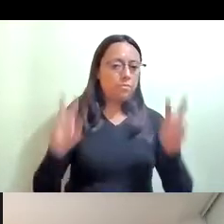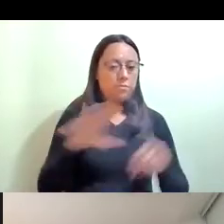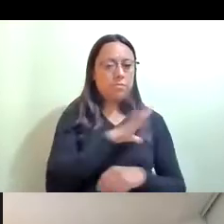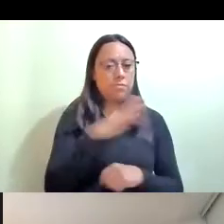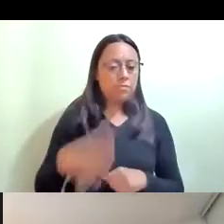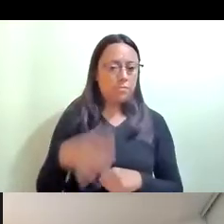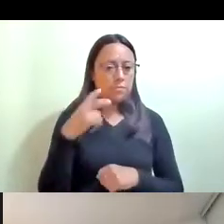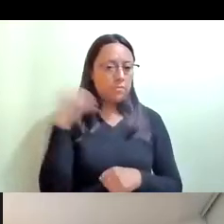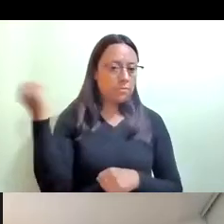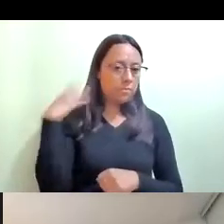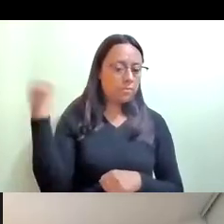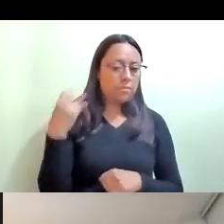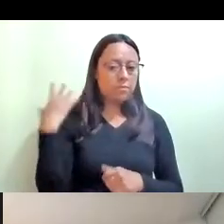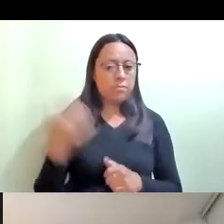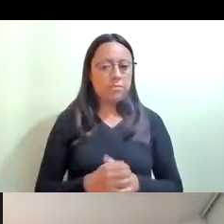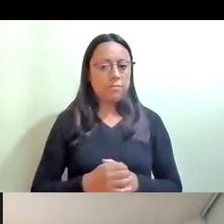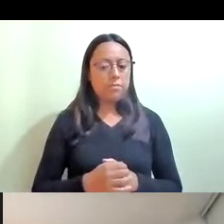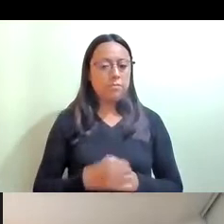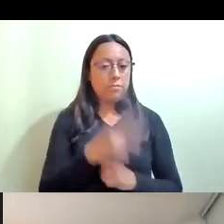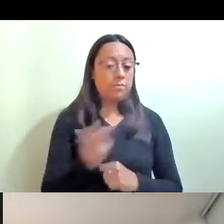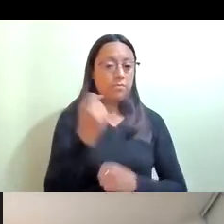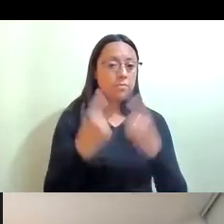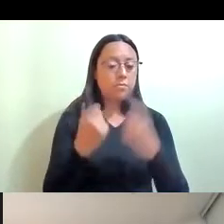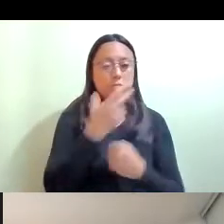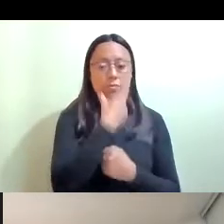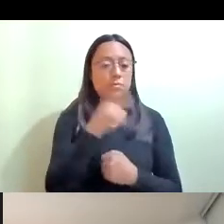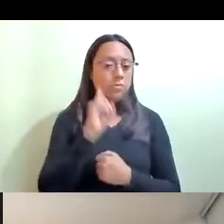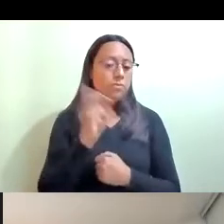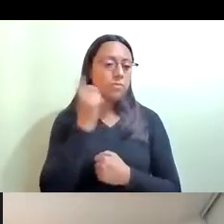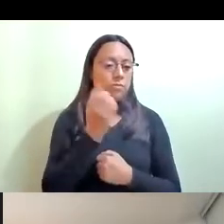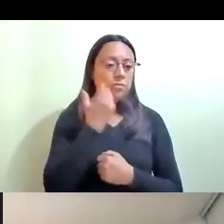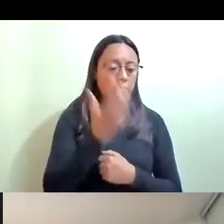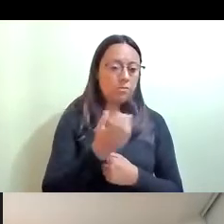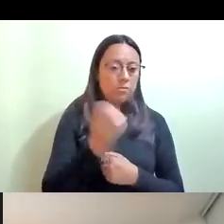de esta conferencia. ¿Alguna diputado o diputado desea hacer uso de la palabra?